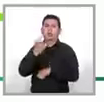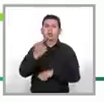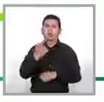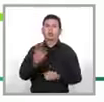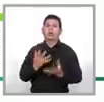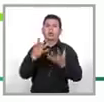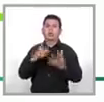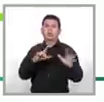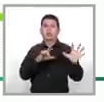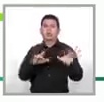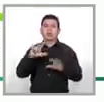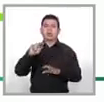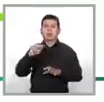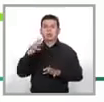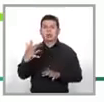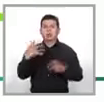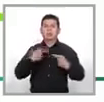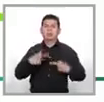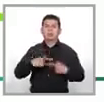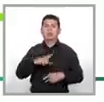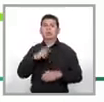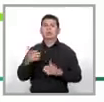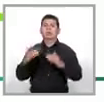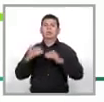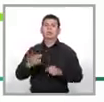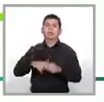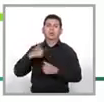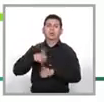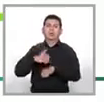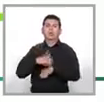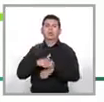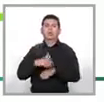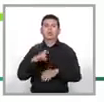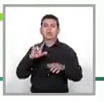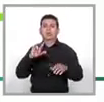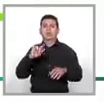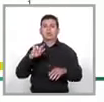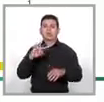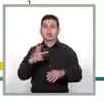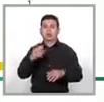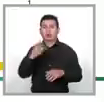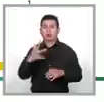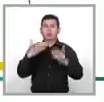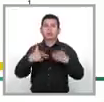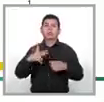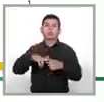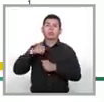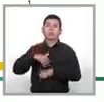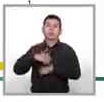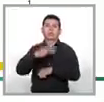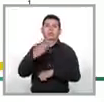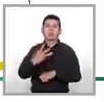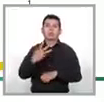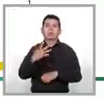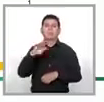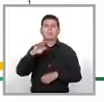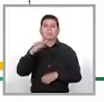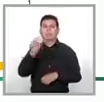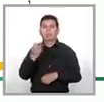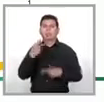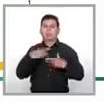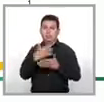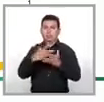reportan 785, en la jurisdicción sanitaria número 2 68, en la jurisdicción sanitaria número 3